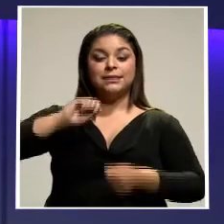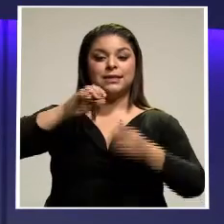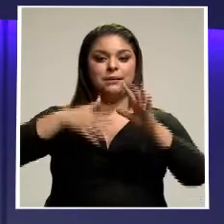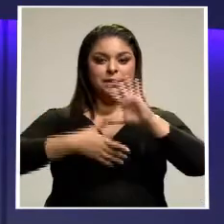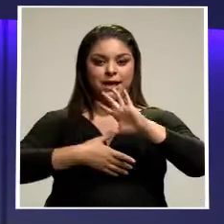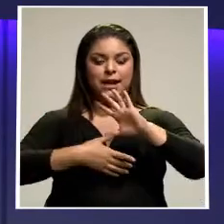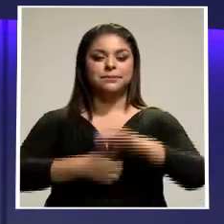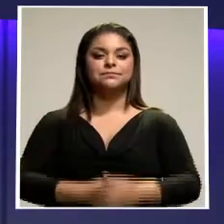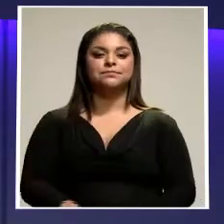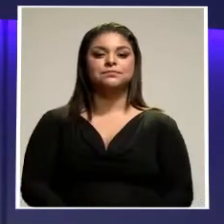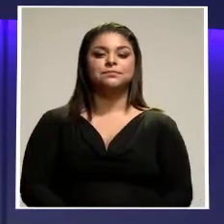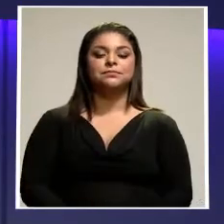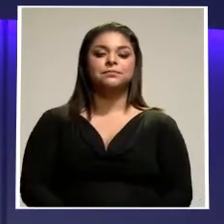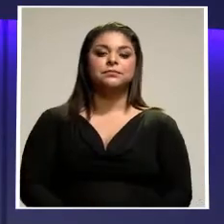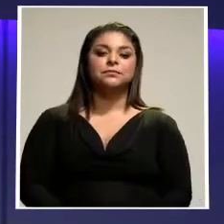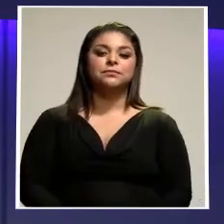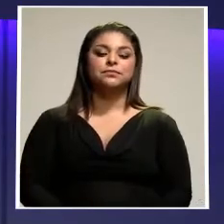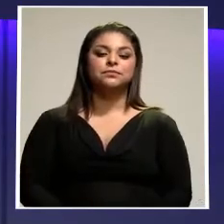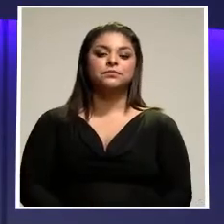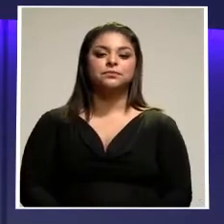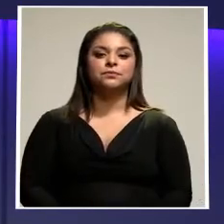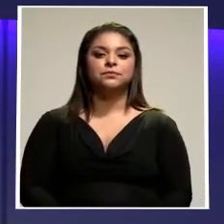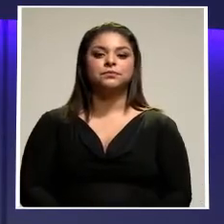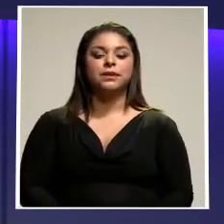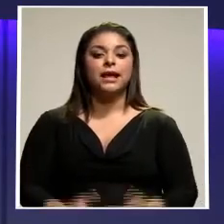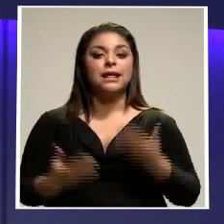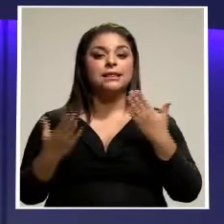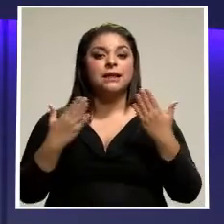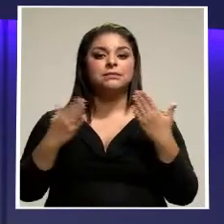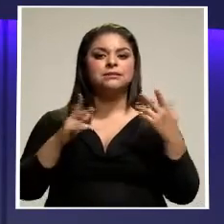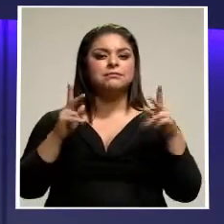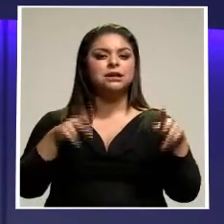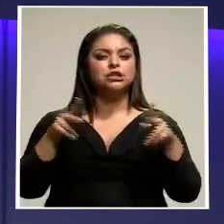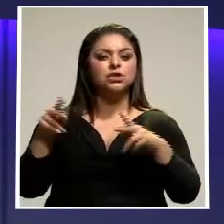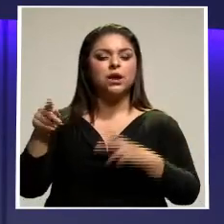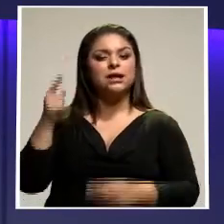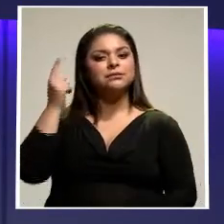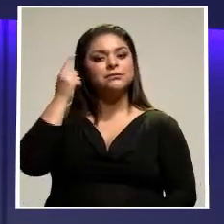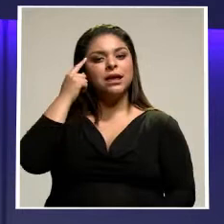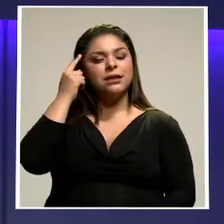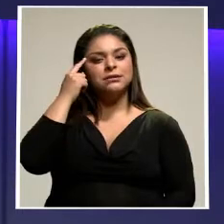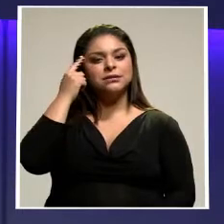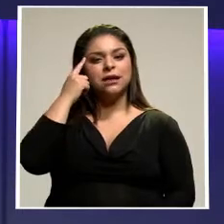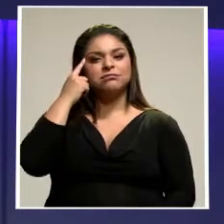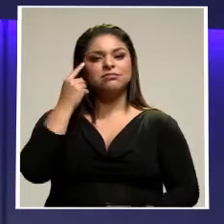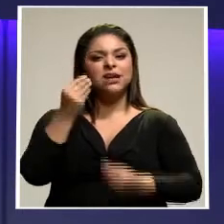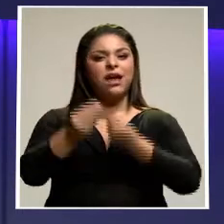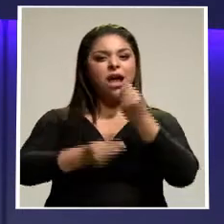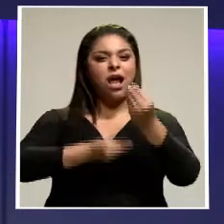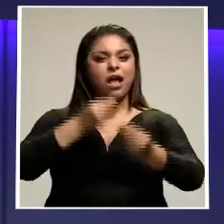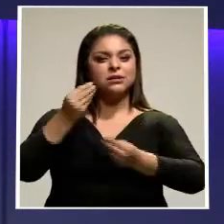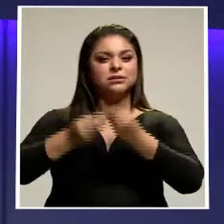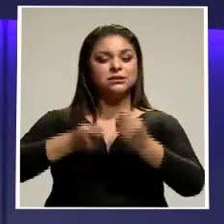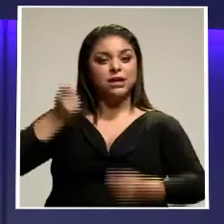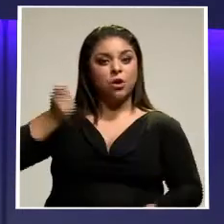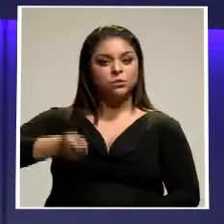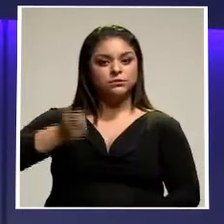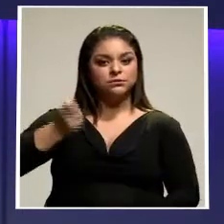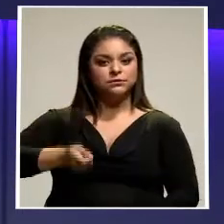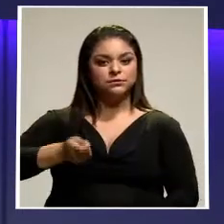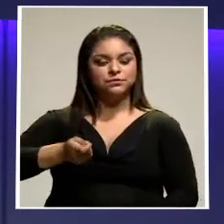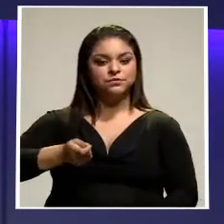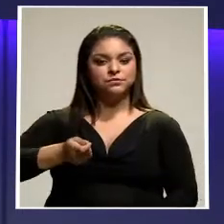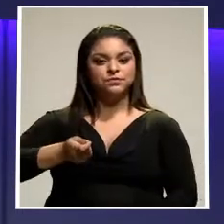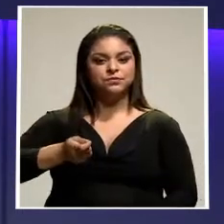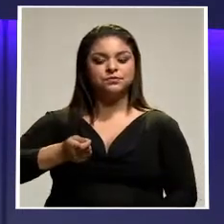Quizás la gente tiene nociones sobre lo que hace la Corte, pero me gustaría,